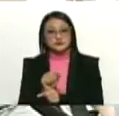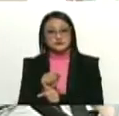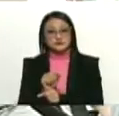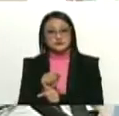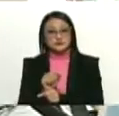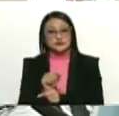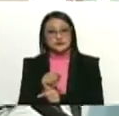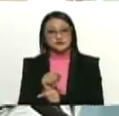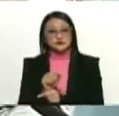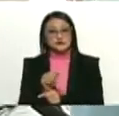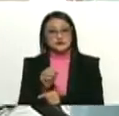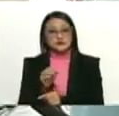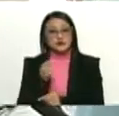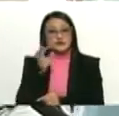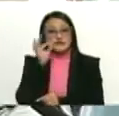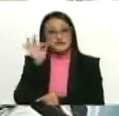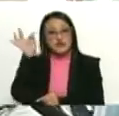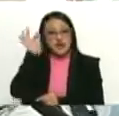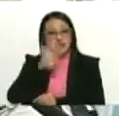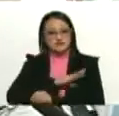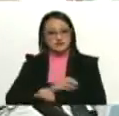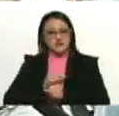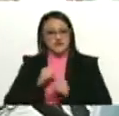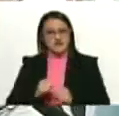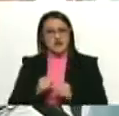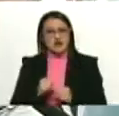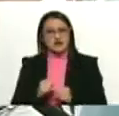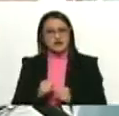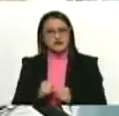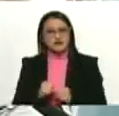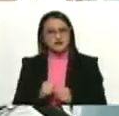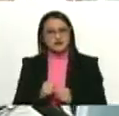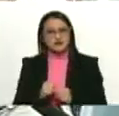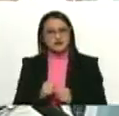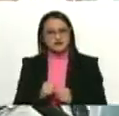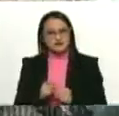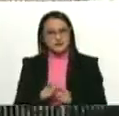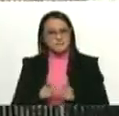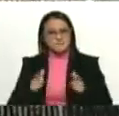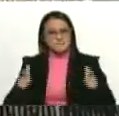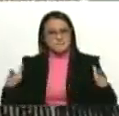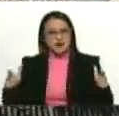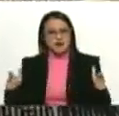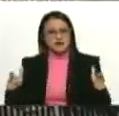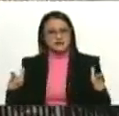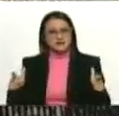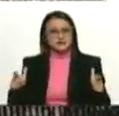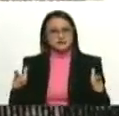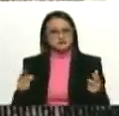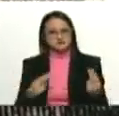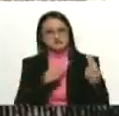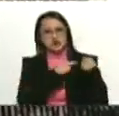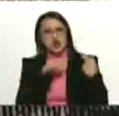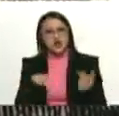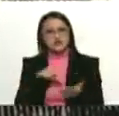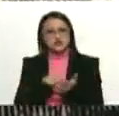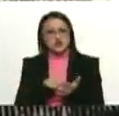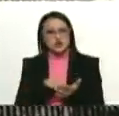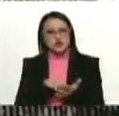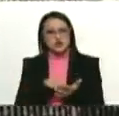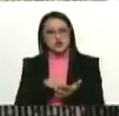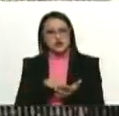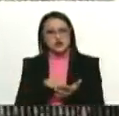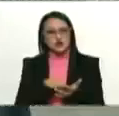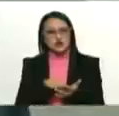una mega fiscalía, una fiscalía macro, con competencia nacional especializada en